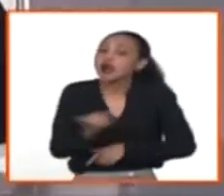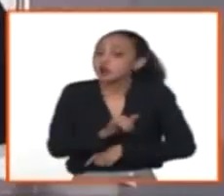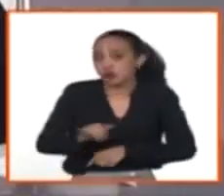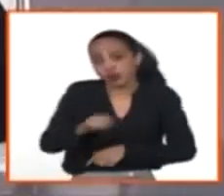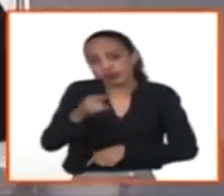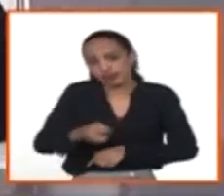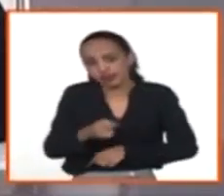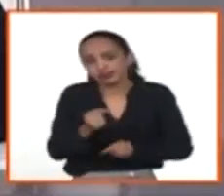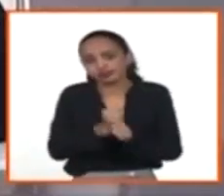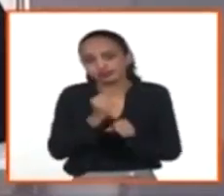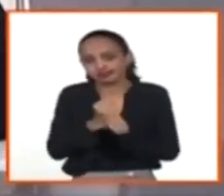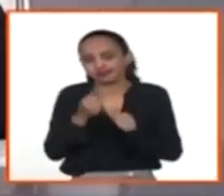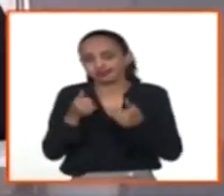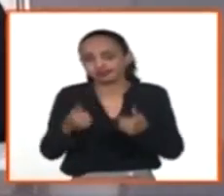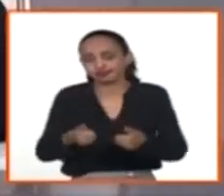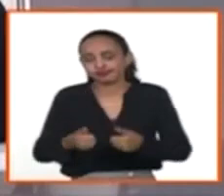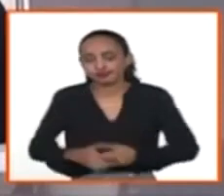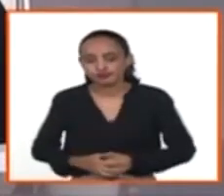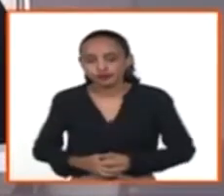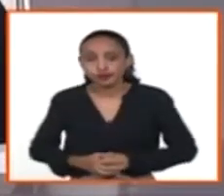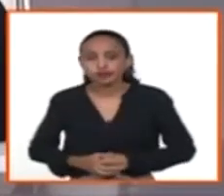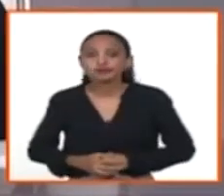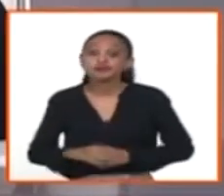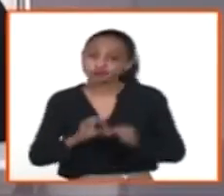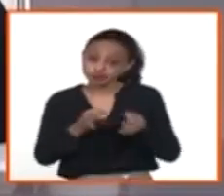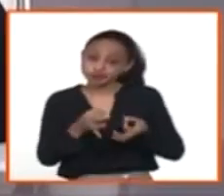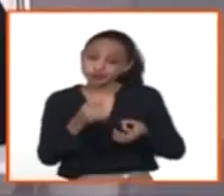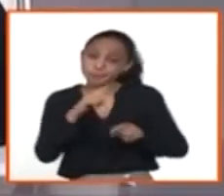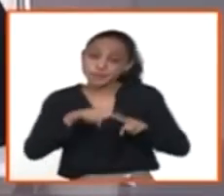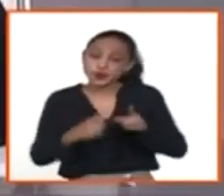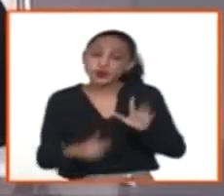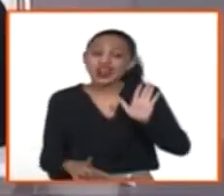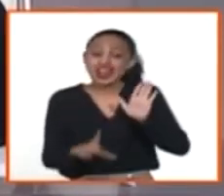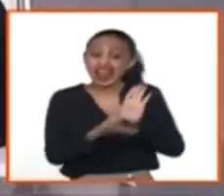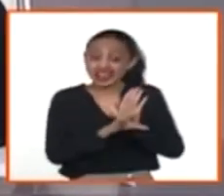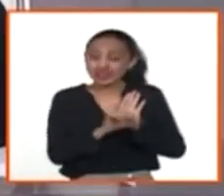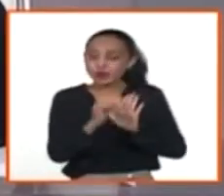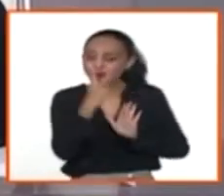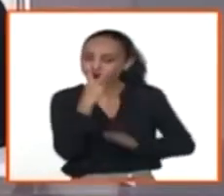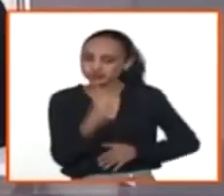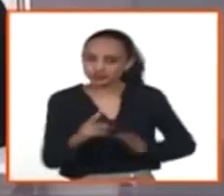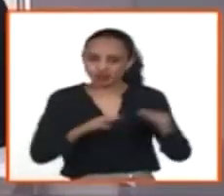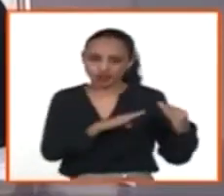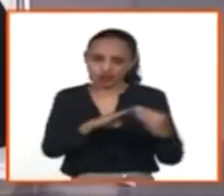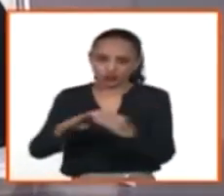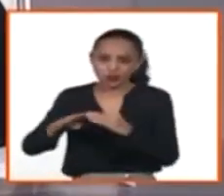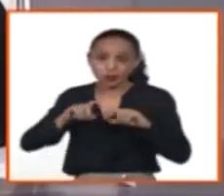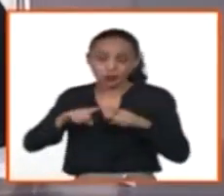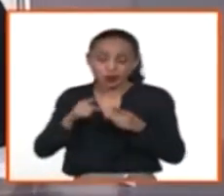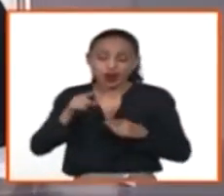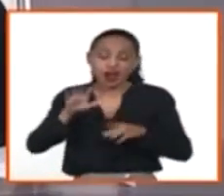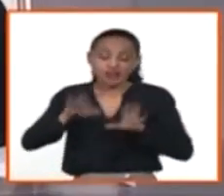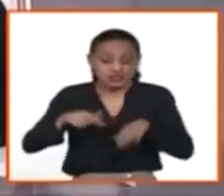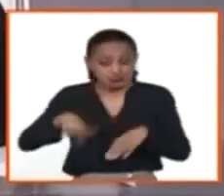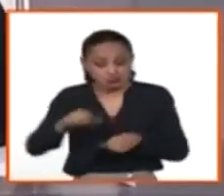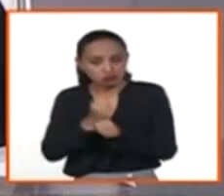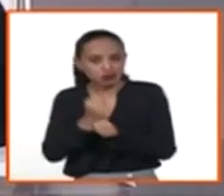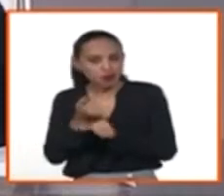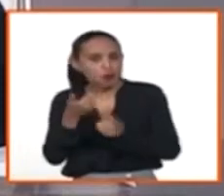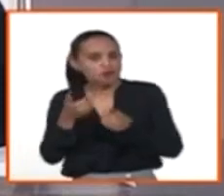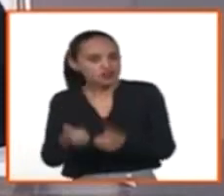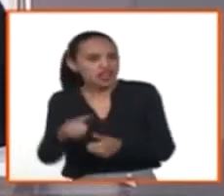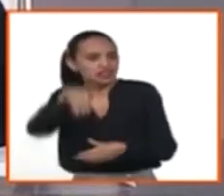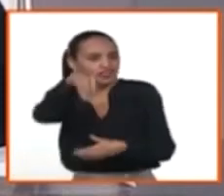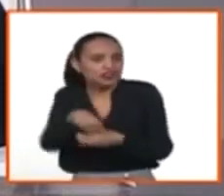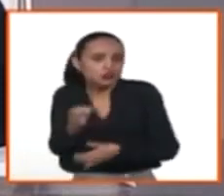ley promueve este enfoque hacia la localidad, porque esas buenas prácticas que surjan en los territorios, que sabemos que existen en cuanto no solo a